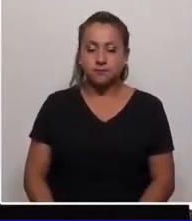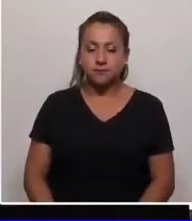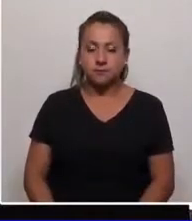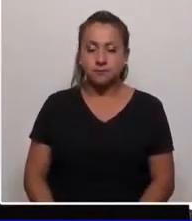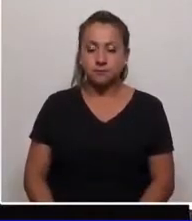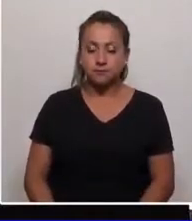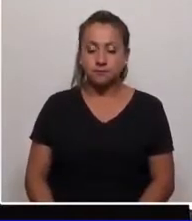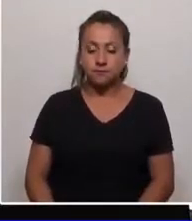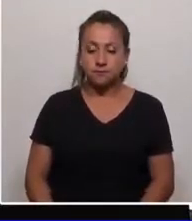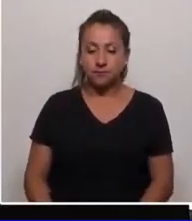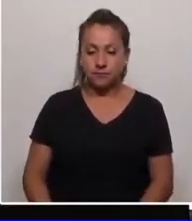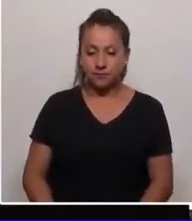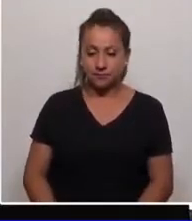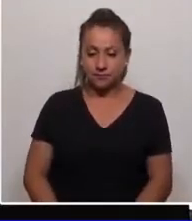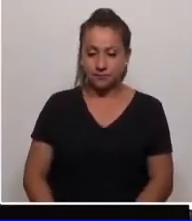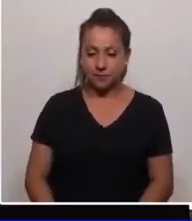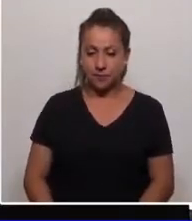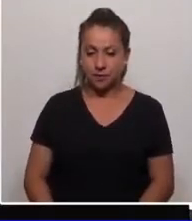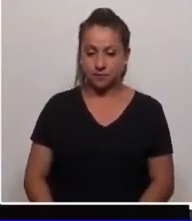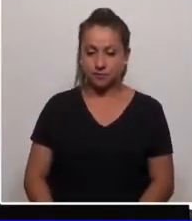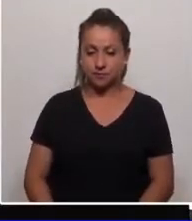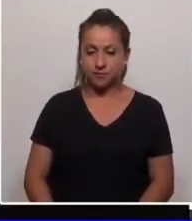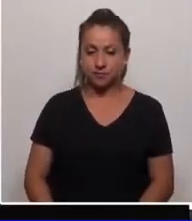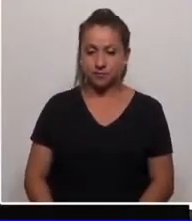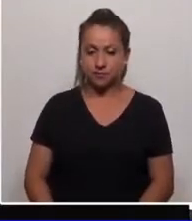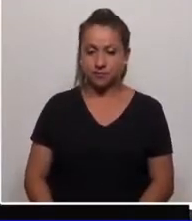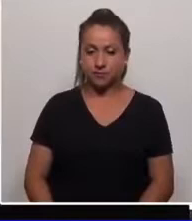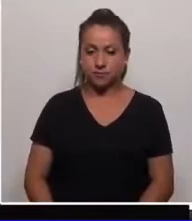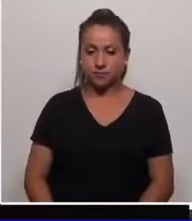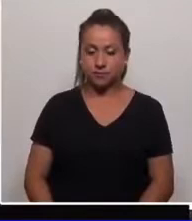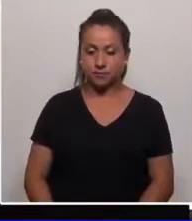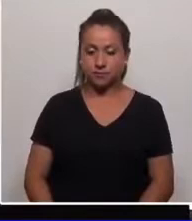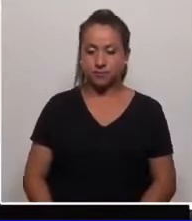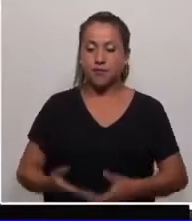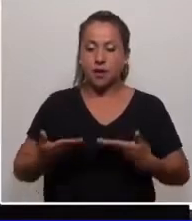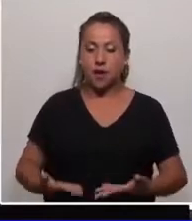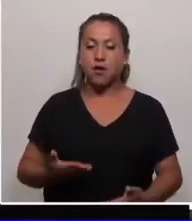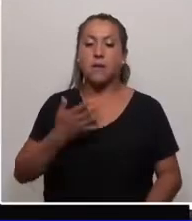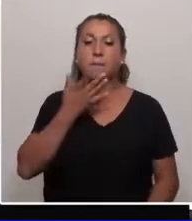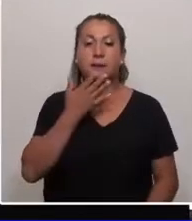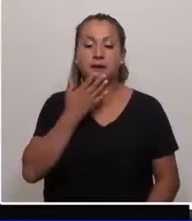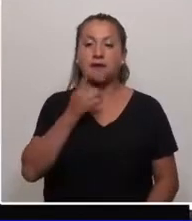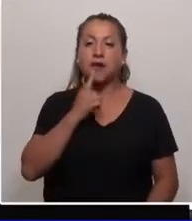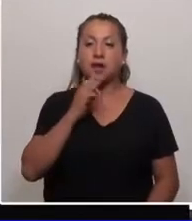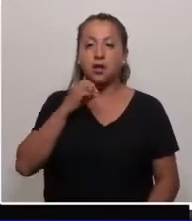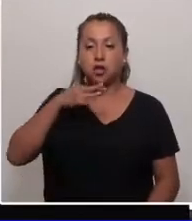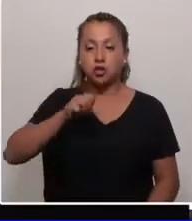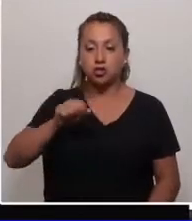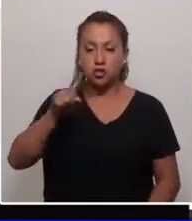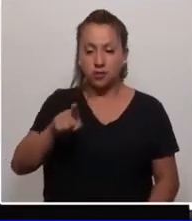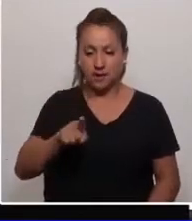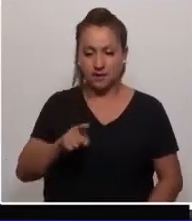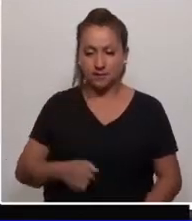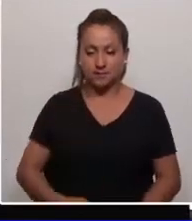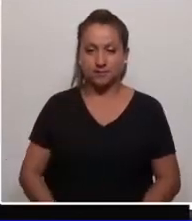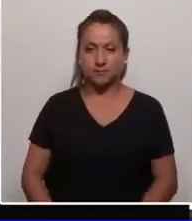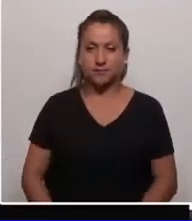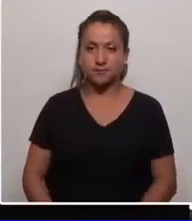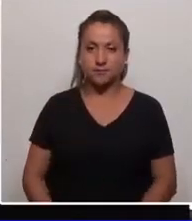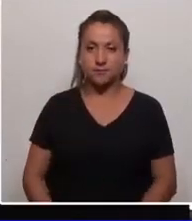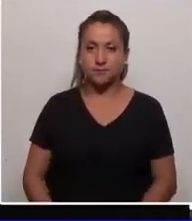ellas por separado y se aprobaron por más de 2/3, como lo establece el reglamento, 14 de los 16 artículos